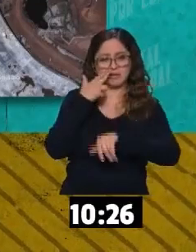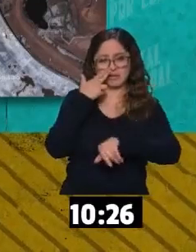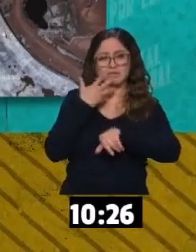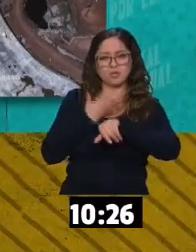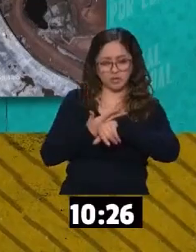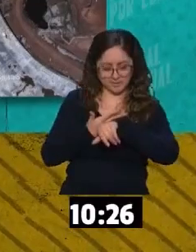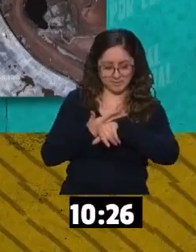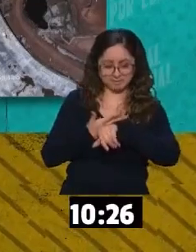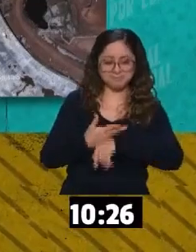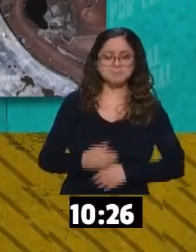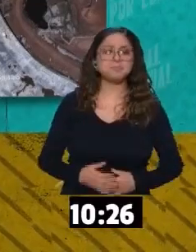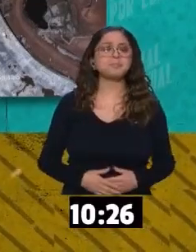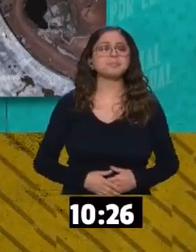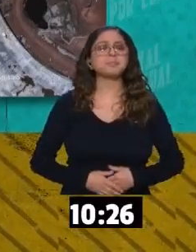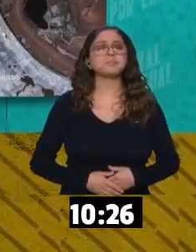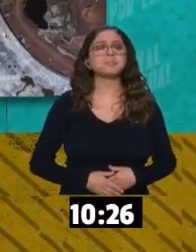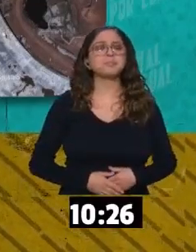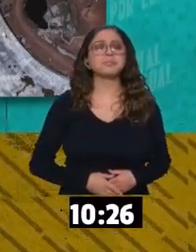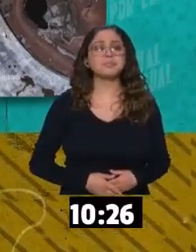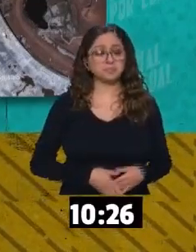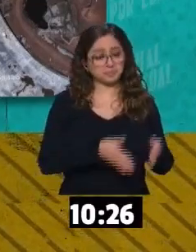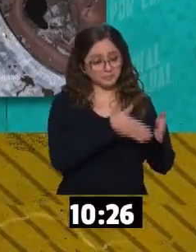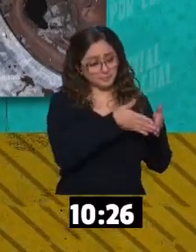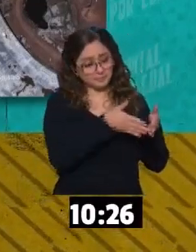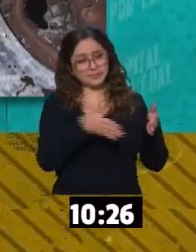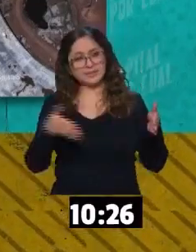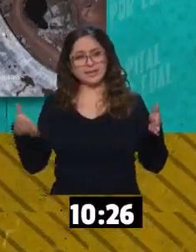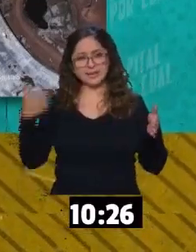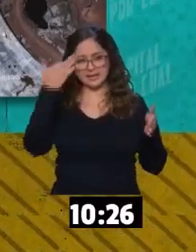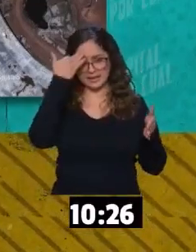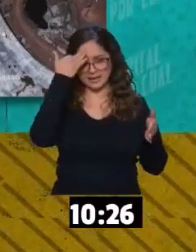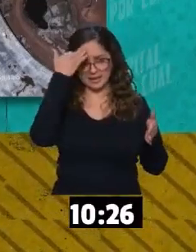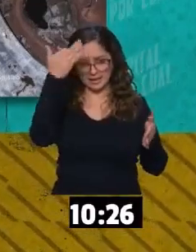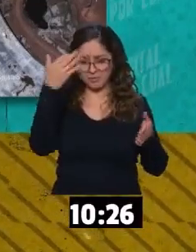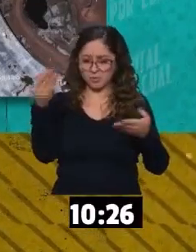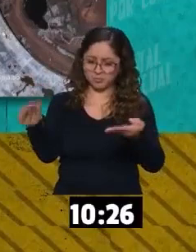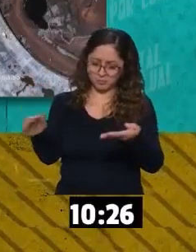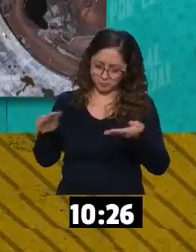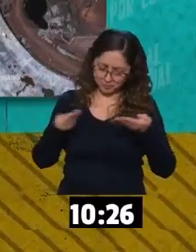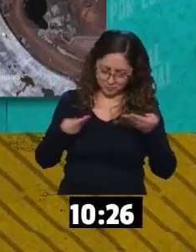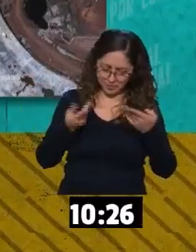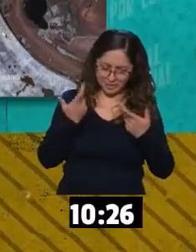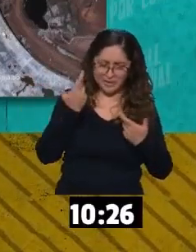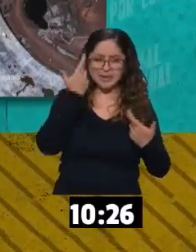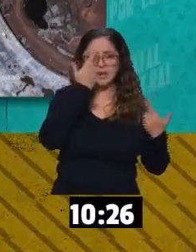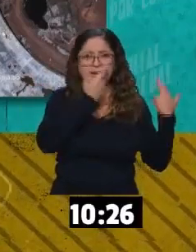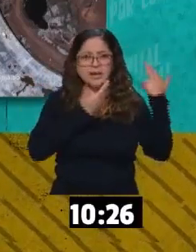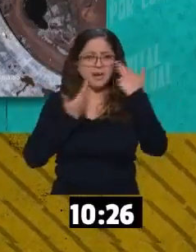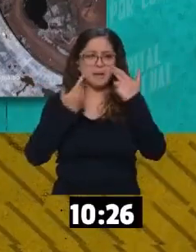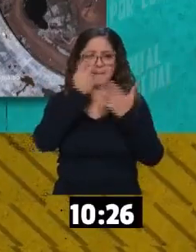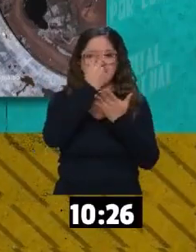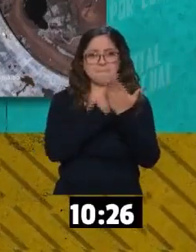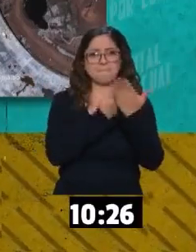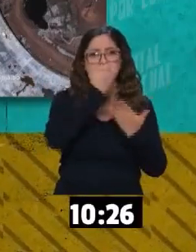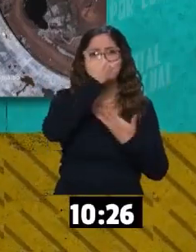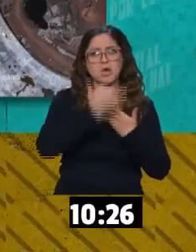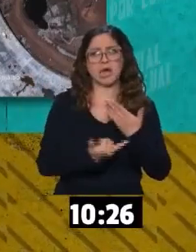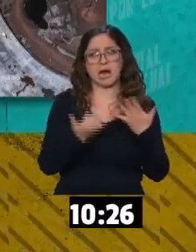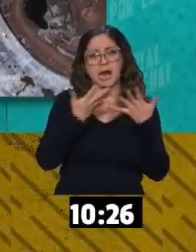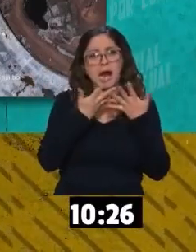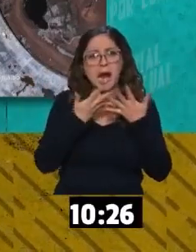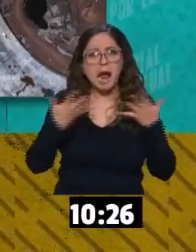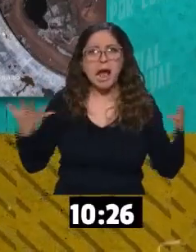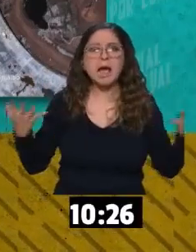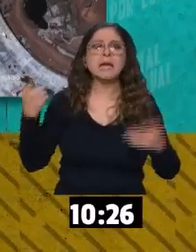Durante todo ese tiempo nos dimos a la tarea de revisar el proyecto magno del presidente Peña Nieto, que era la construcción